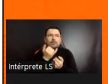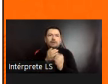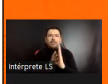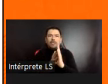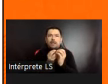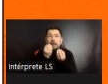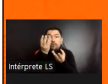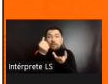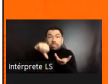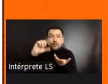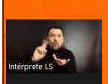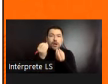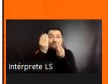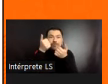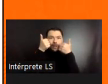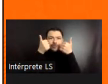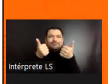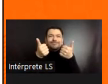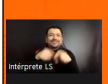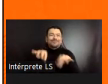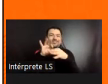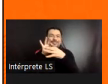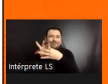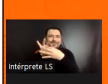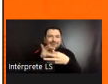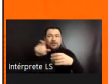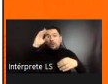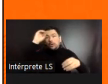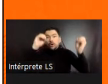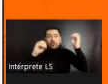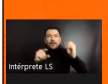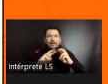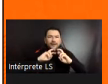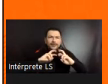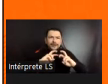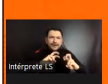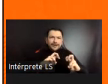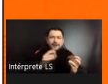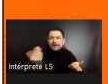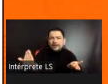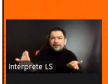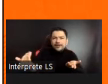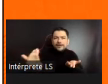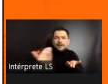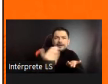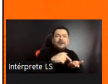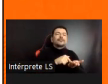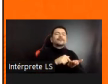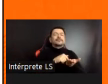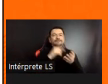suministrando sus opiniones para los investigadores de manera que pudiesen mejorar las estrategias de entrega de